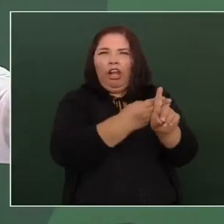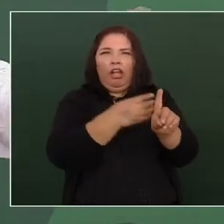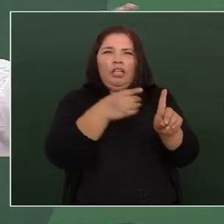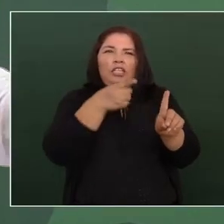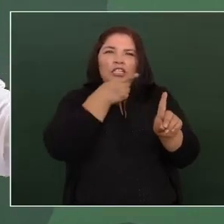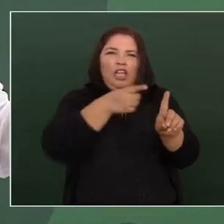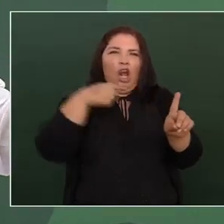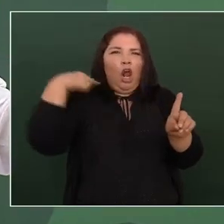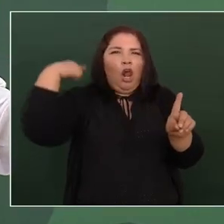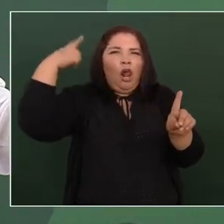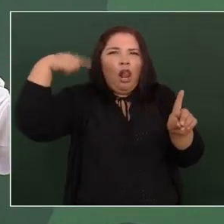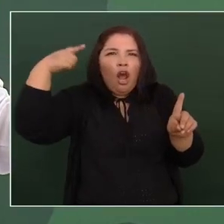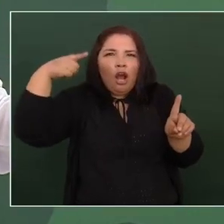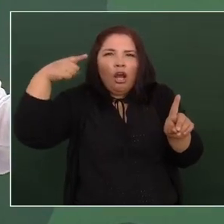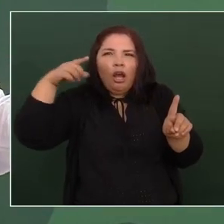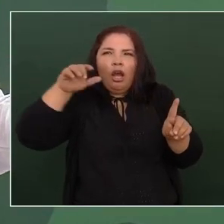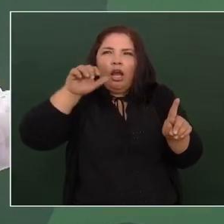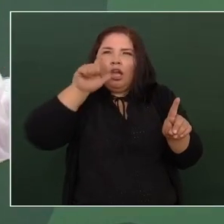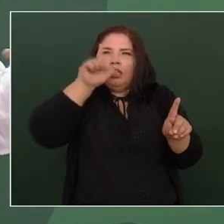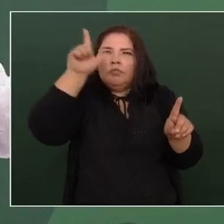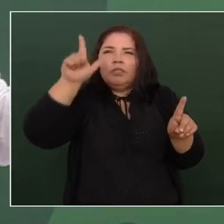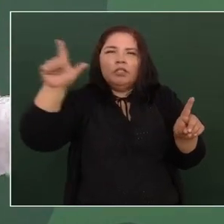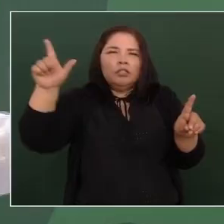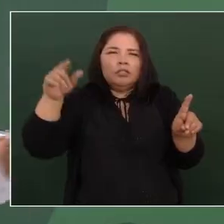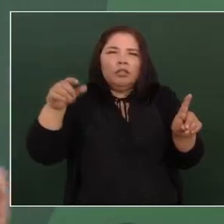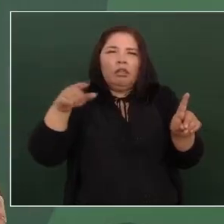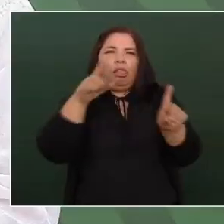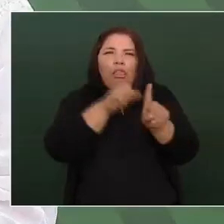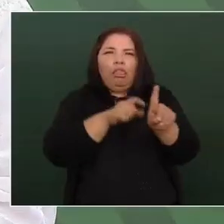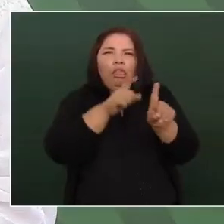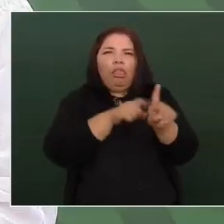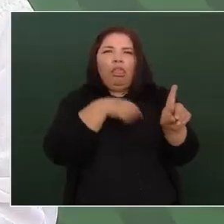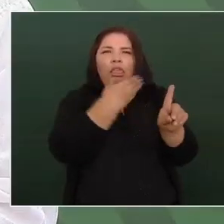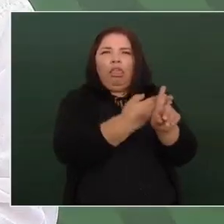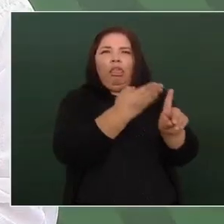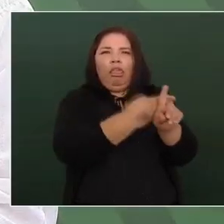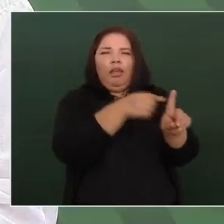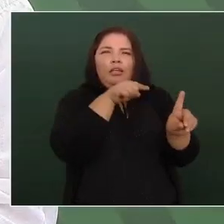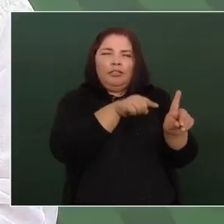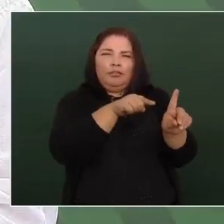loco espiritista, lo menos.